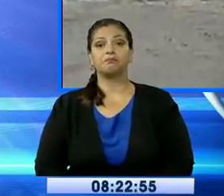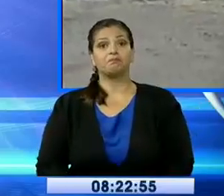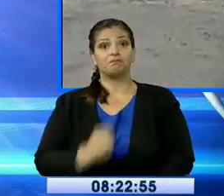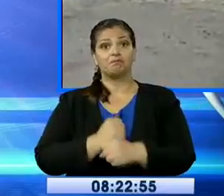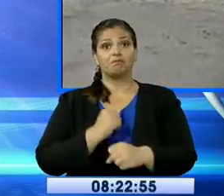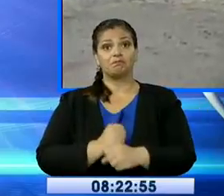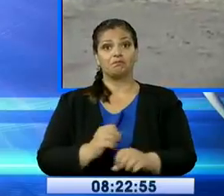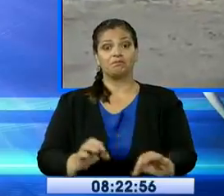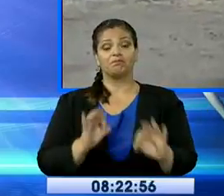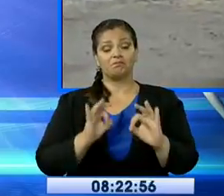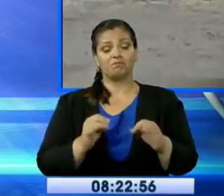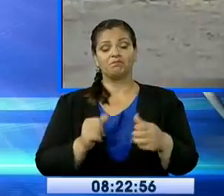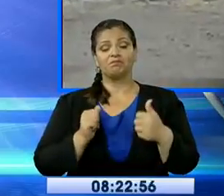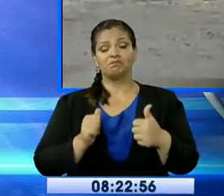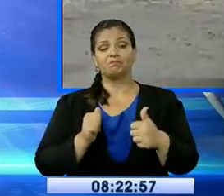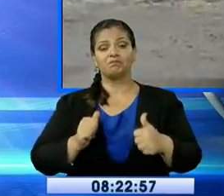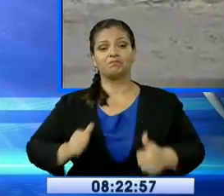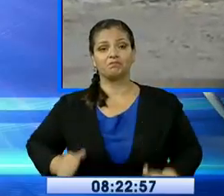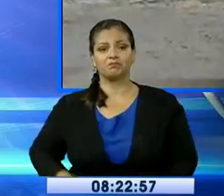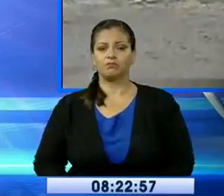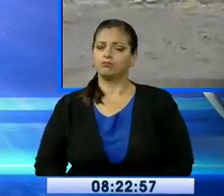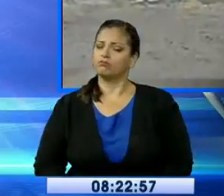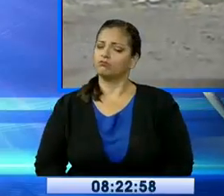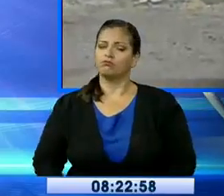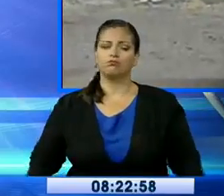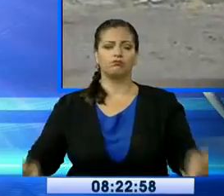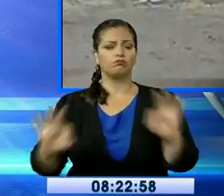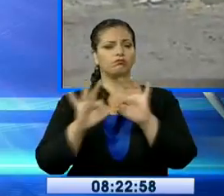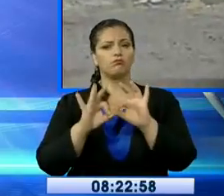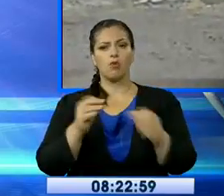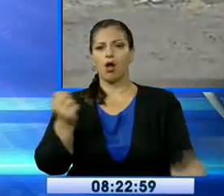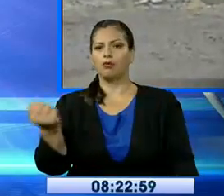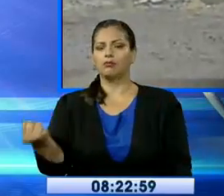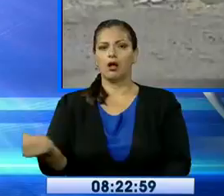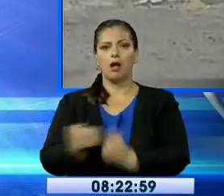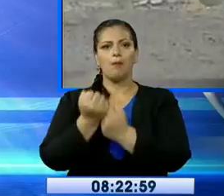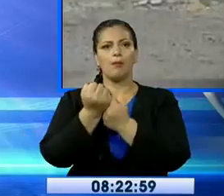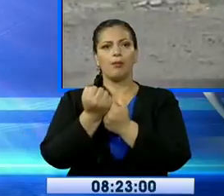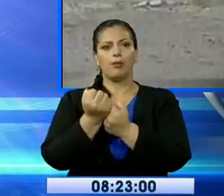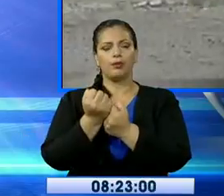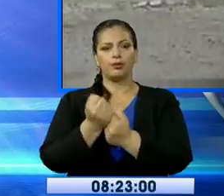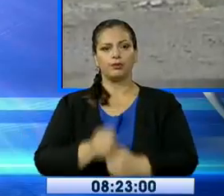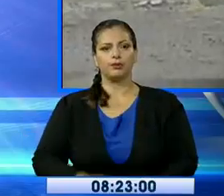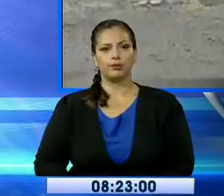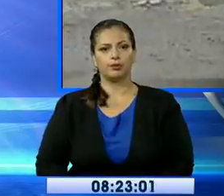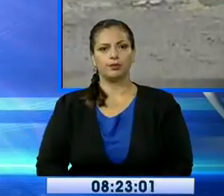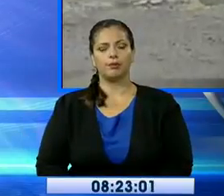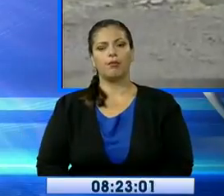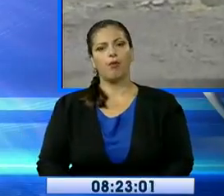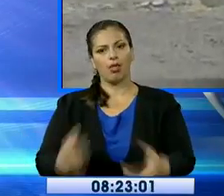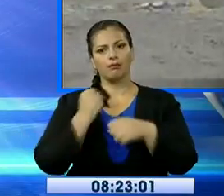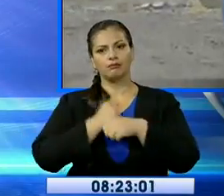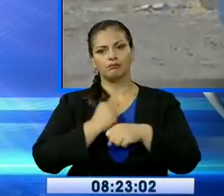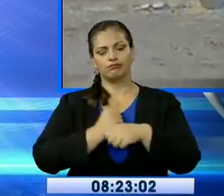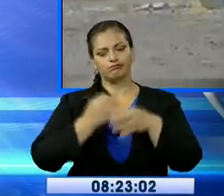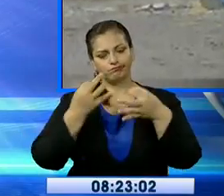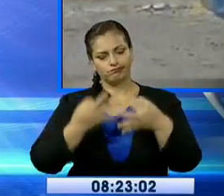colaborar. Y todos tienen que colaborar. Toda la comunidad debe de colaborar a fin de que el trabajo se cumpla